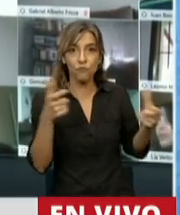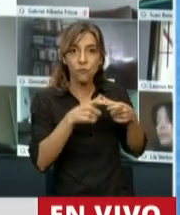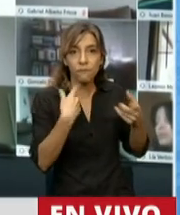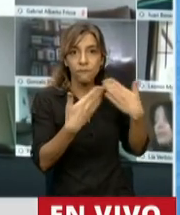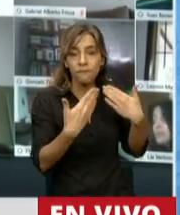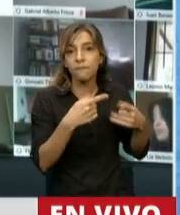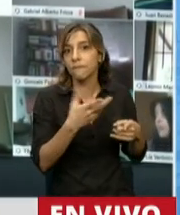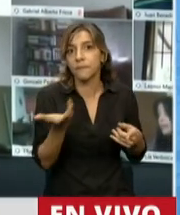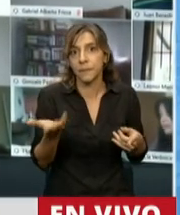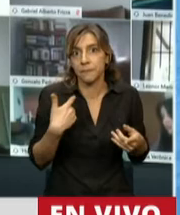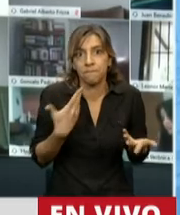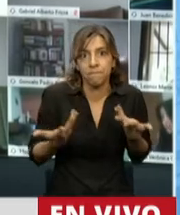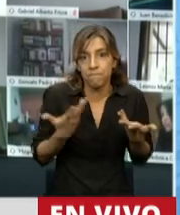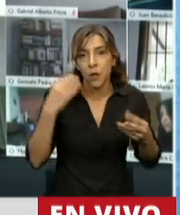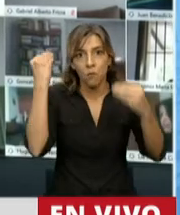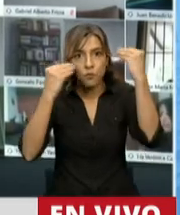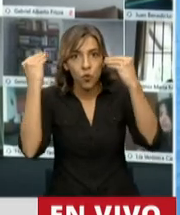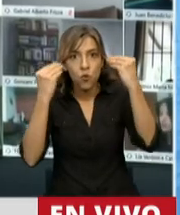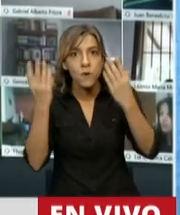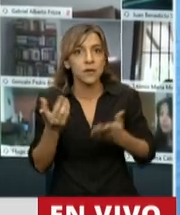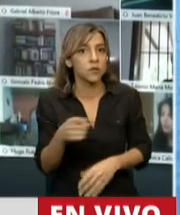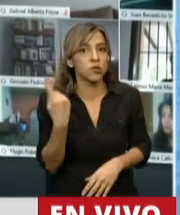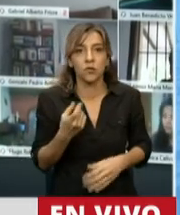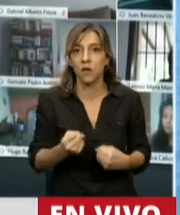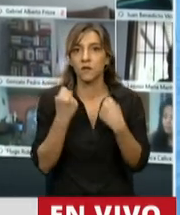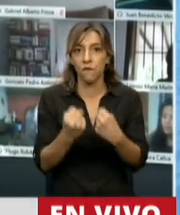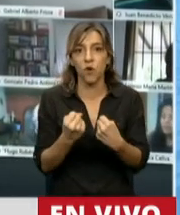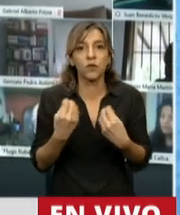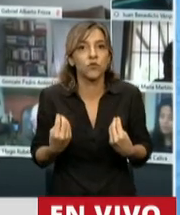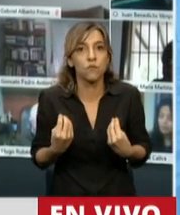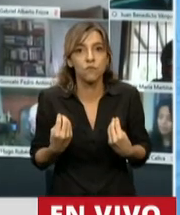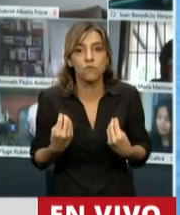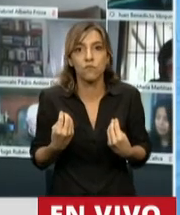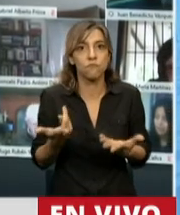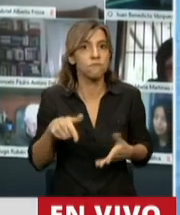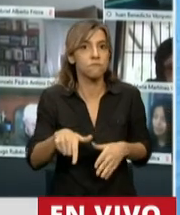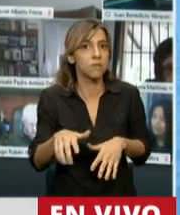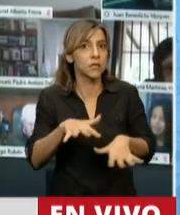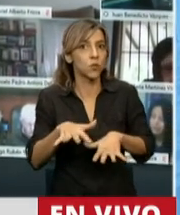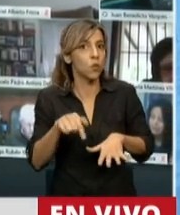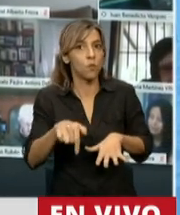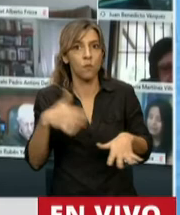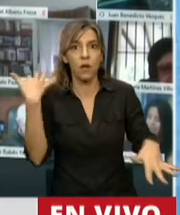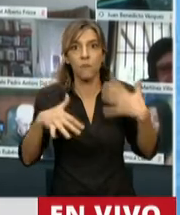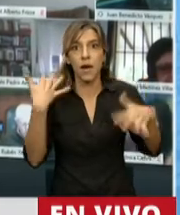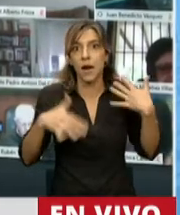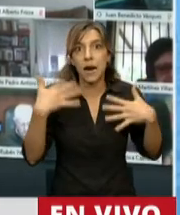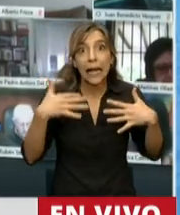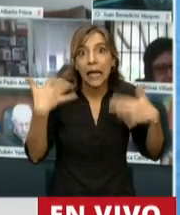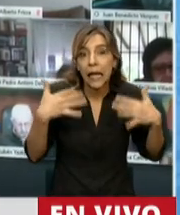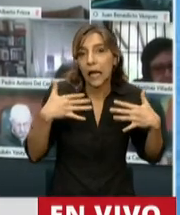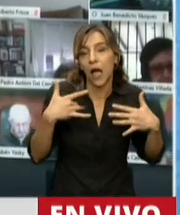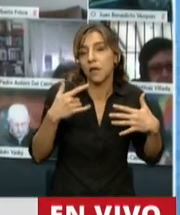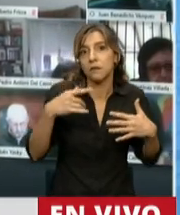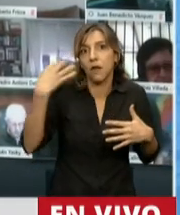creo que se debería hacer un esfuerzo porque esa emergencia llegue a este sector, porque